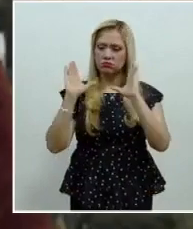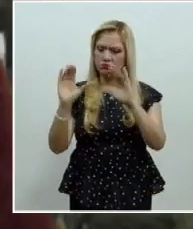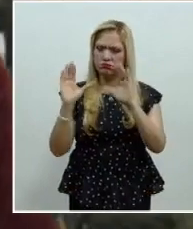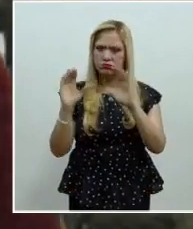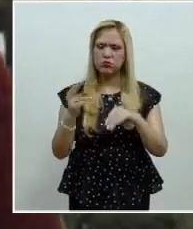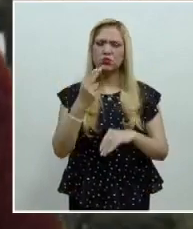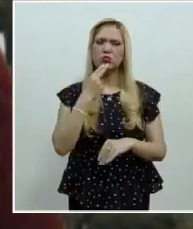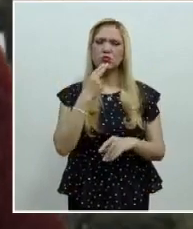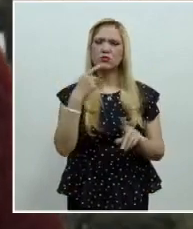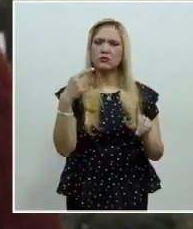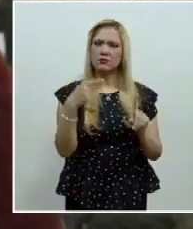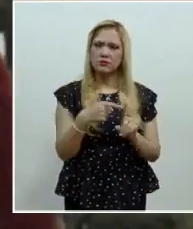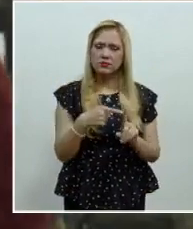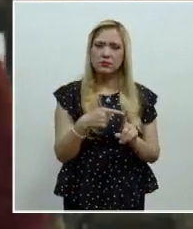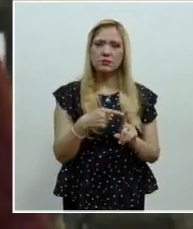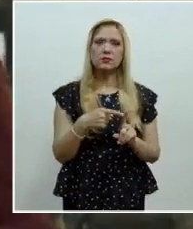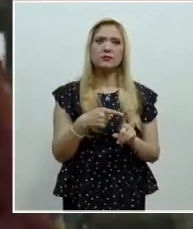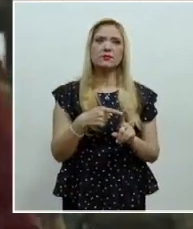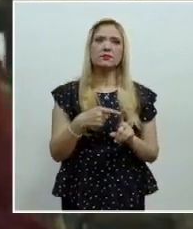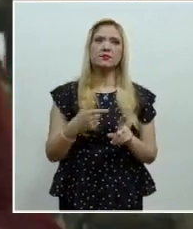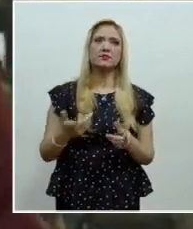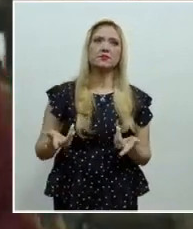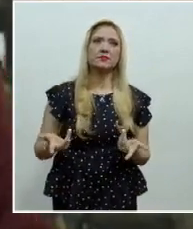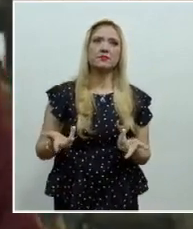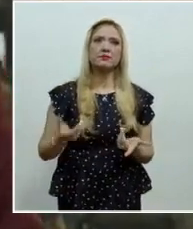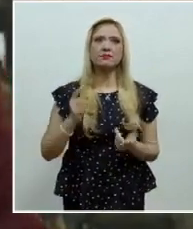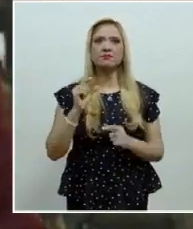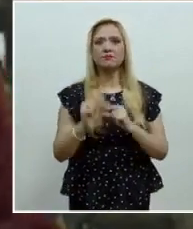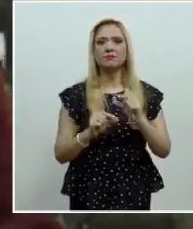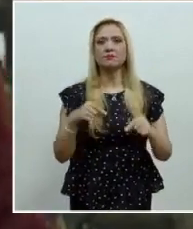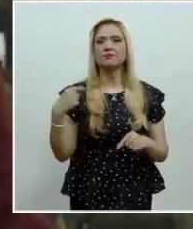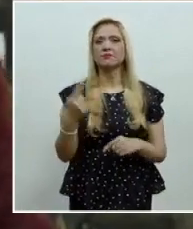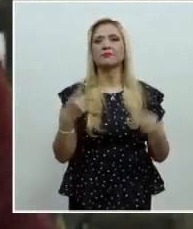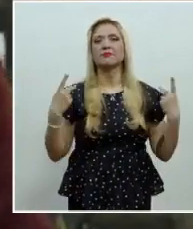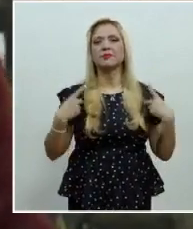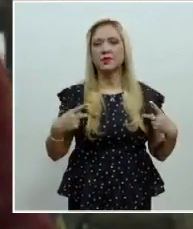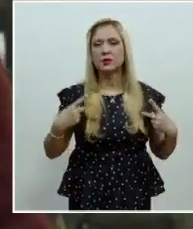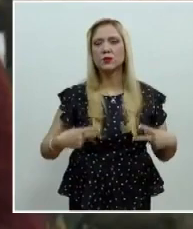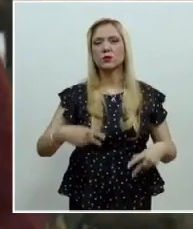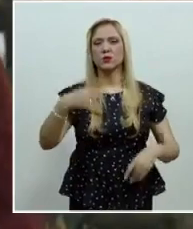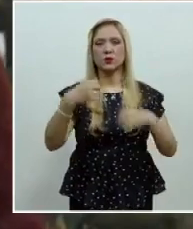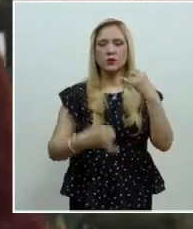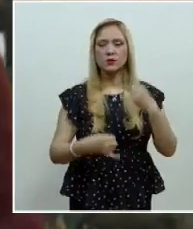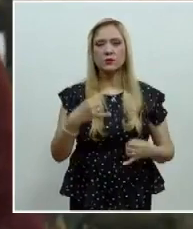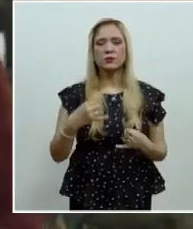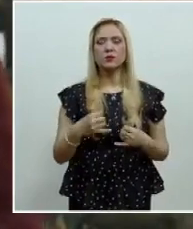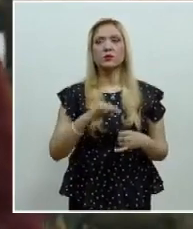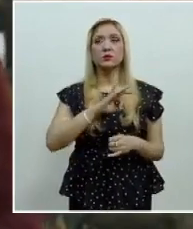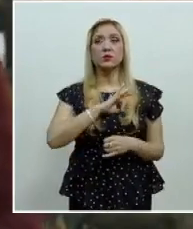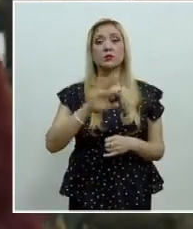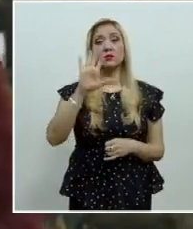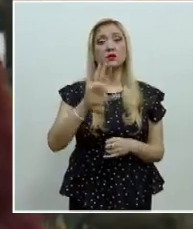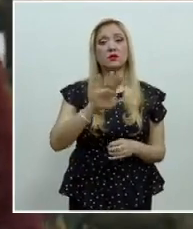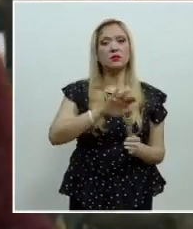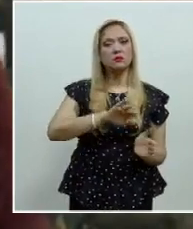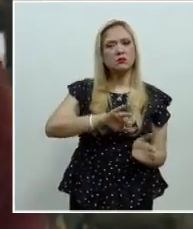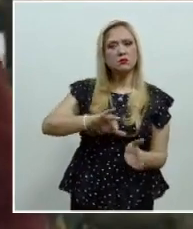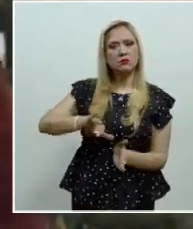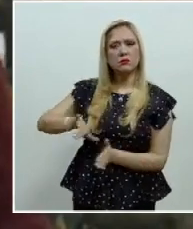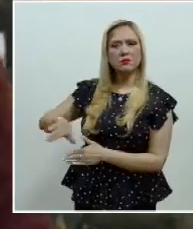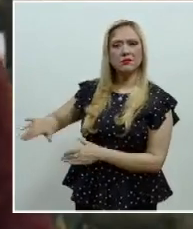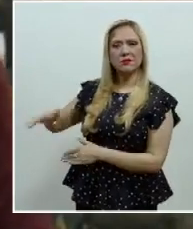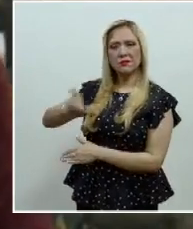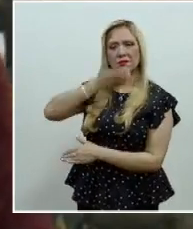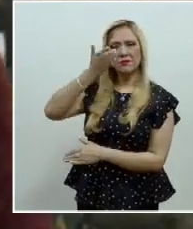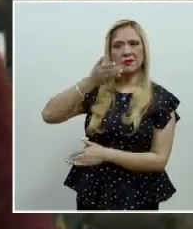de la herramienta, entonces dejamos las personas, los operadores, pueden dejar de lado estos sesgos